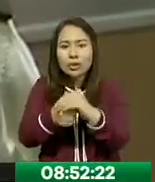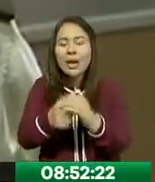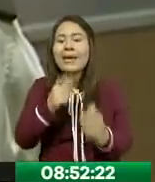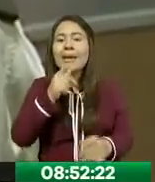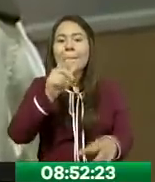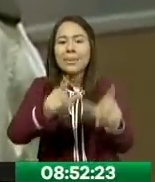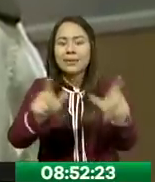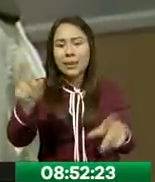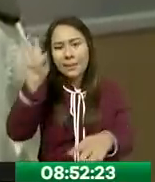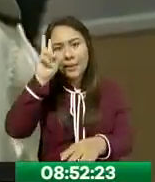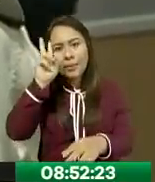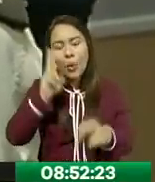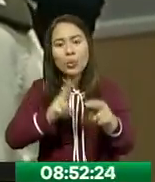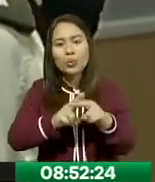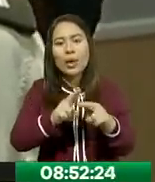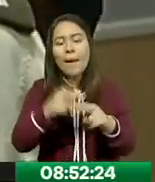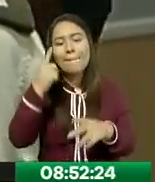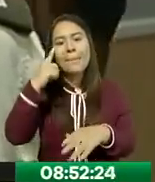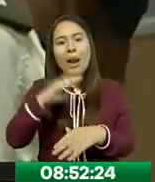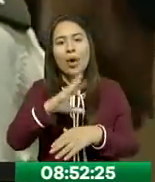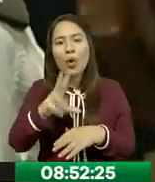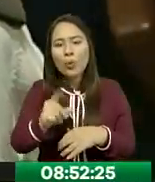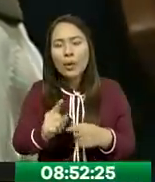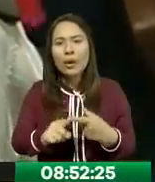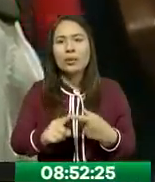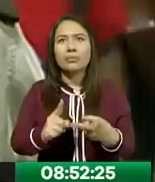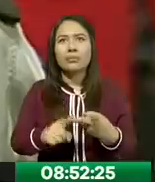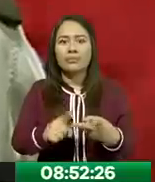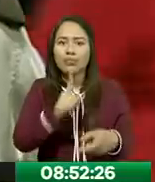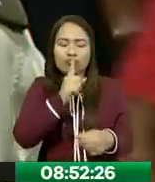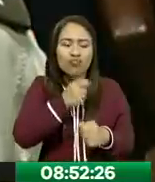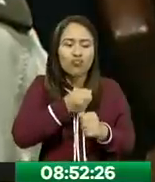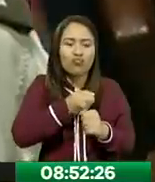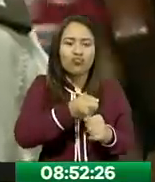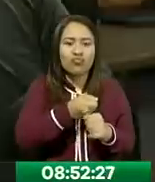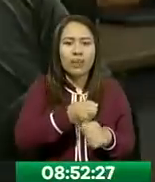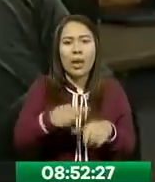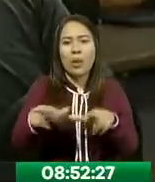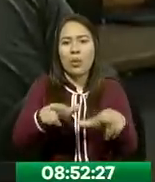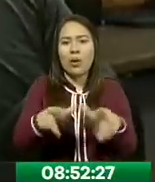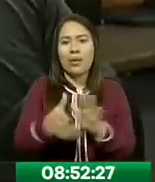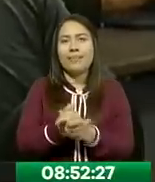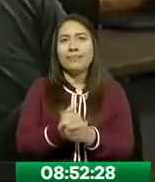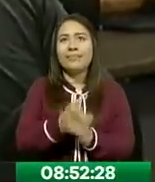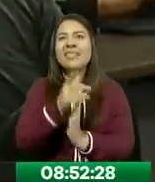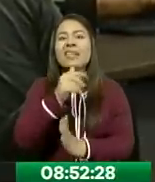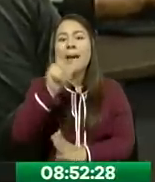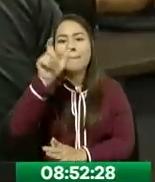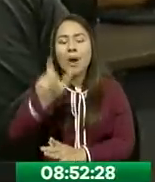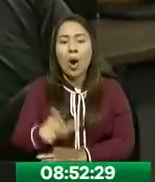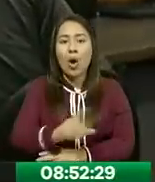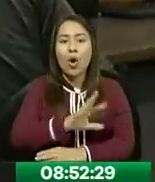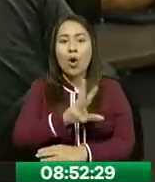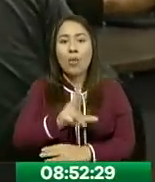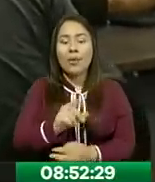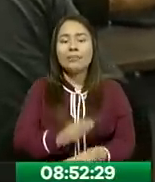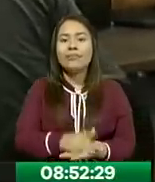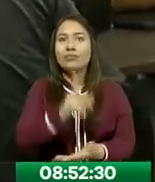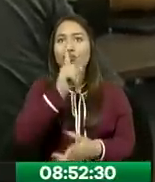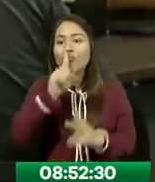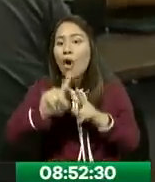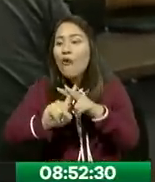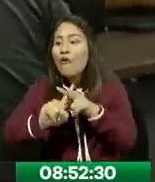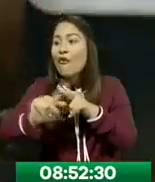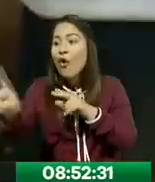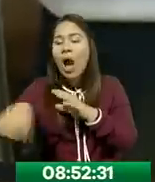presuntamente utilizarían para cometer los ilícitos de robo o extorsión en el distrito. Quien cometió el atraco huyó por la parte posterior